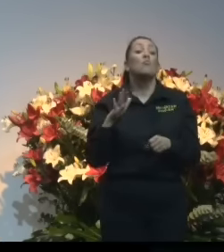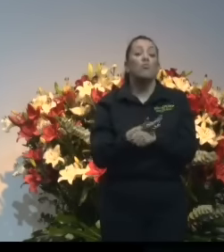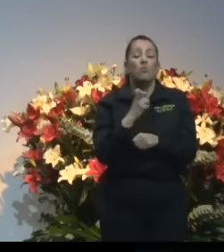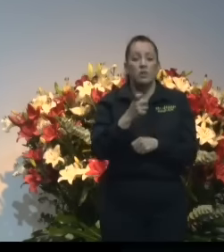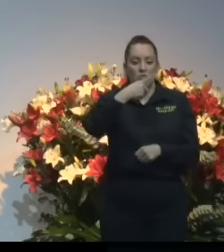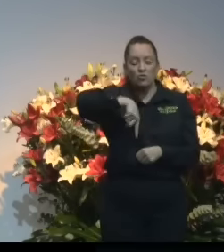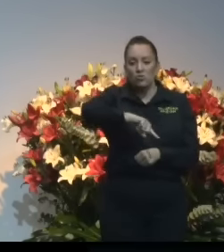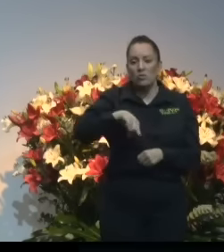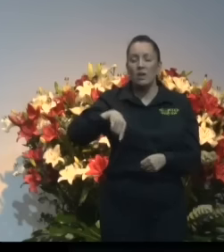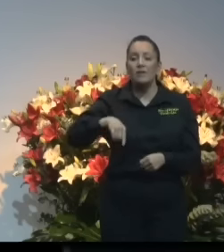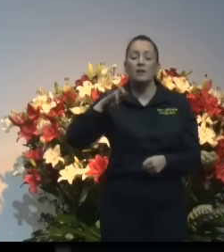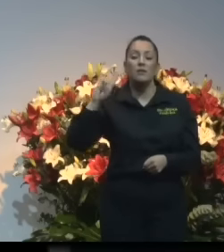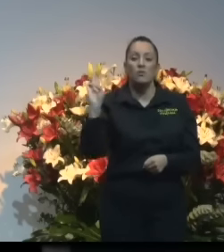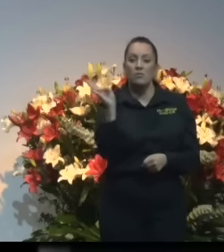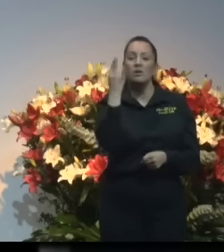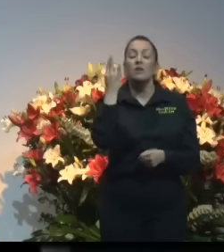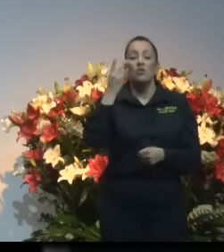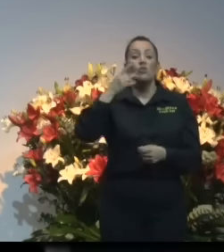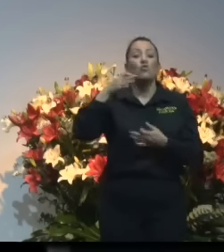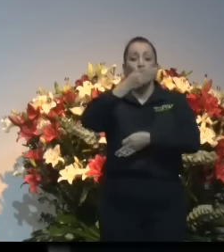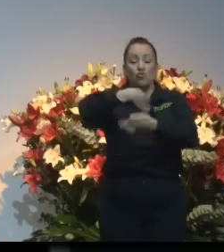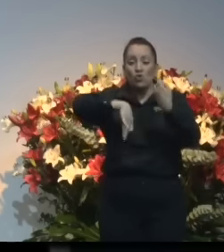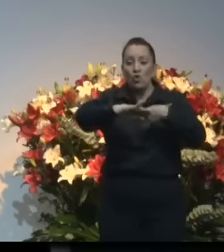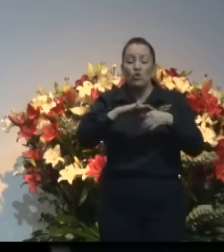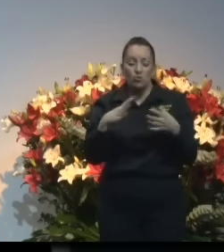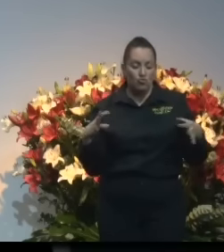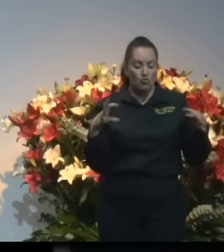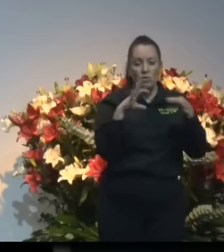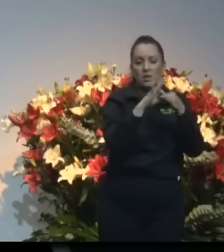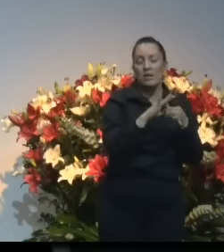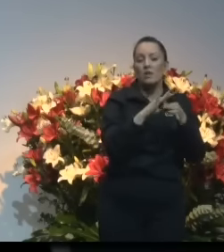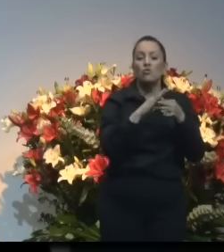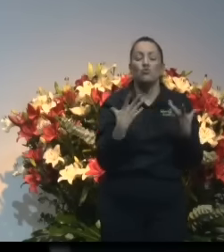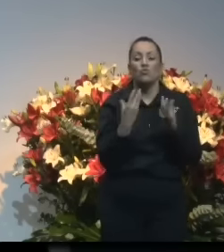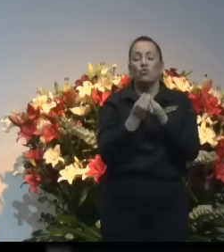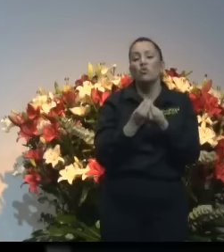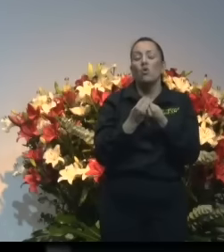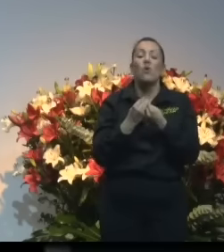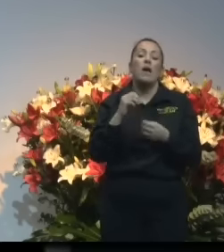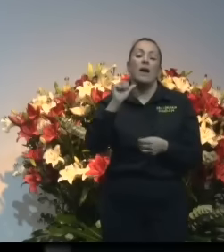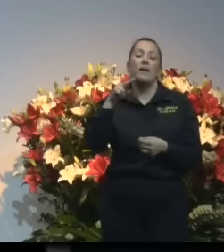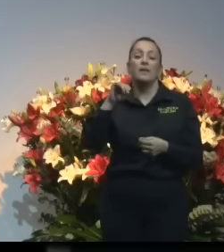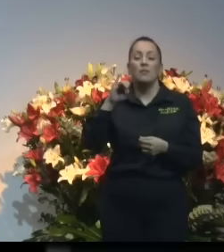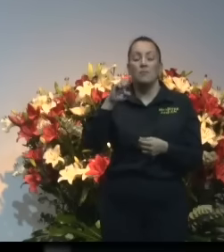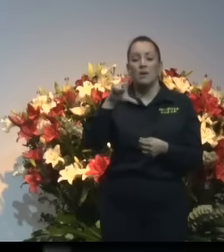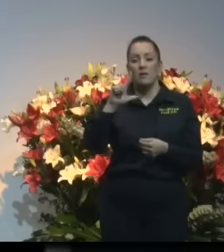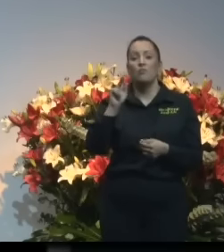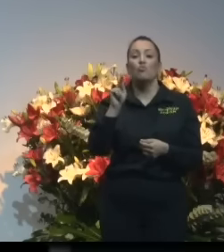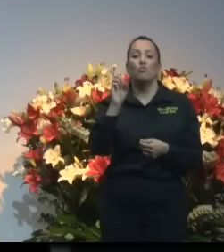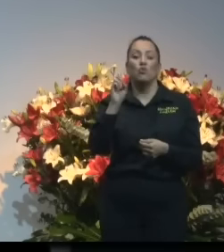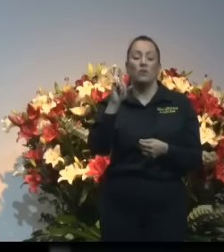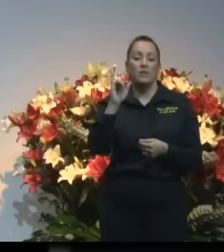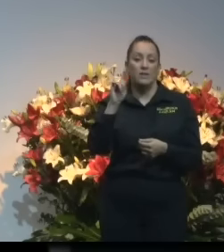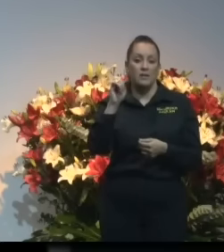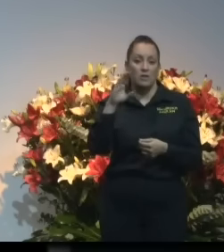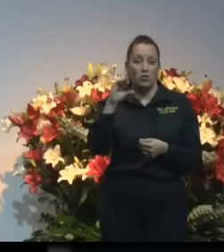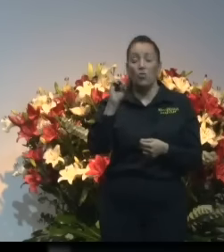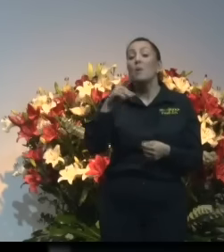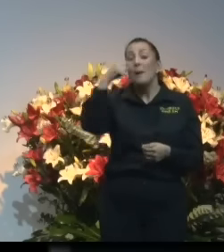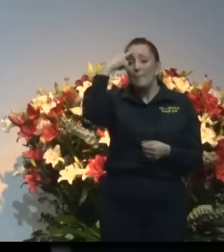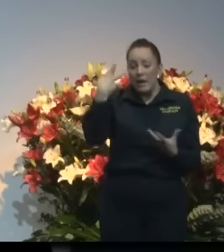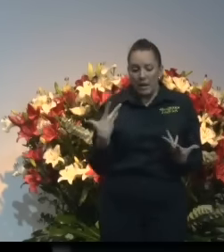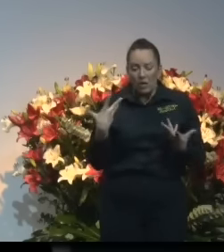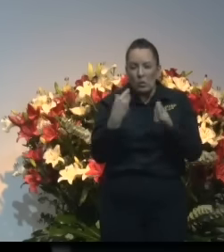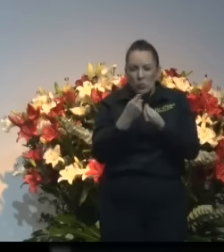Universidad Iberoamericana sumó esfuerzos con Animal Político para poner en marcha un ejercicio para verificar